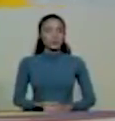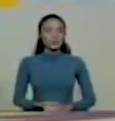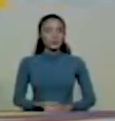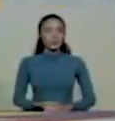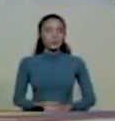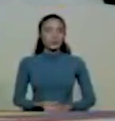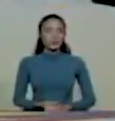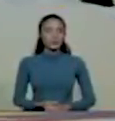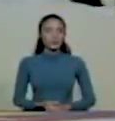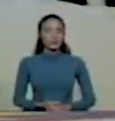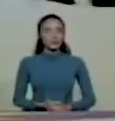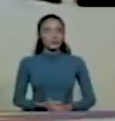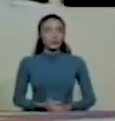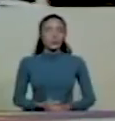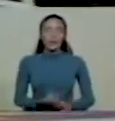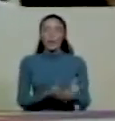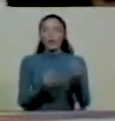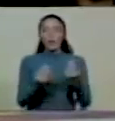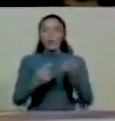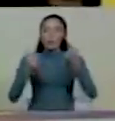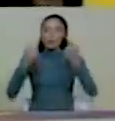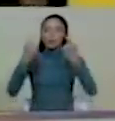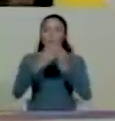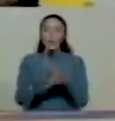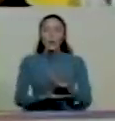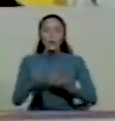La formación científica,